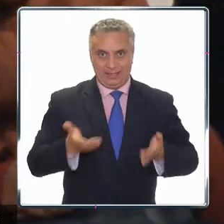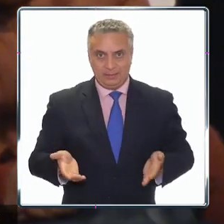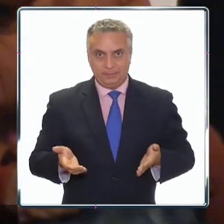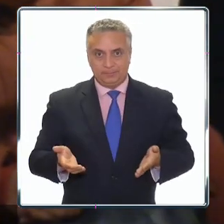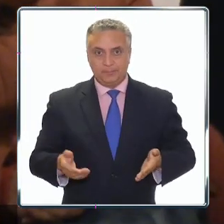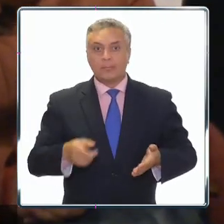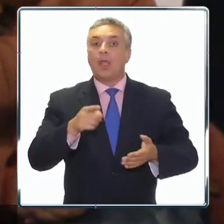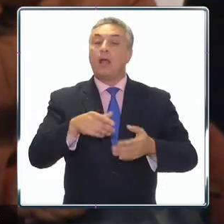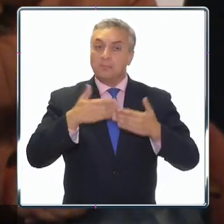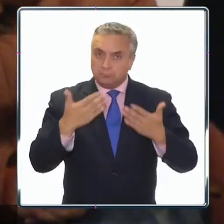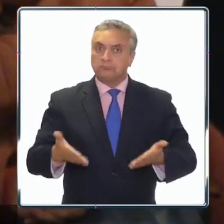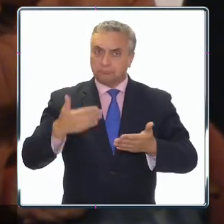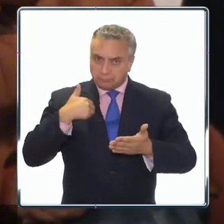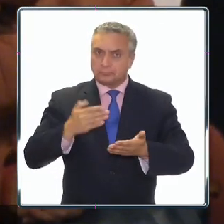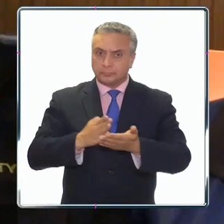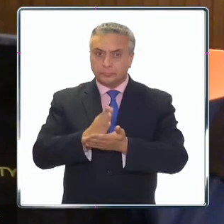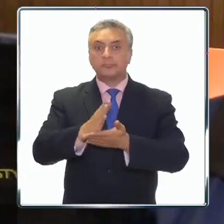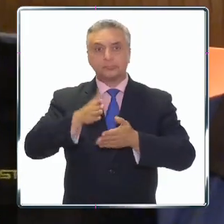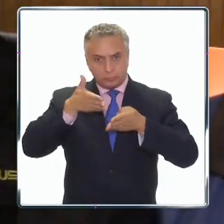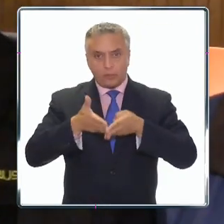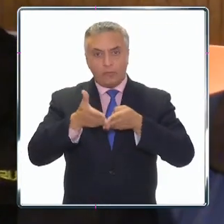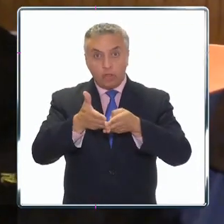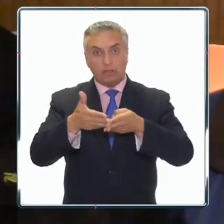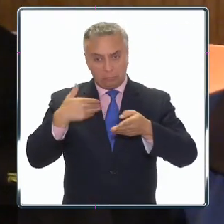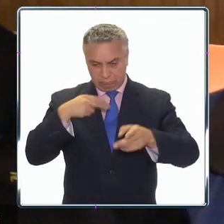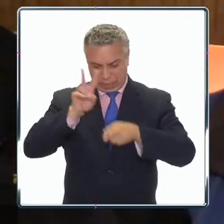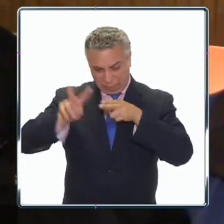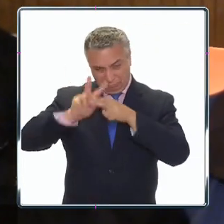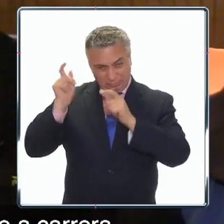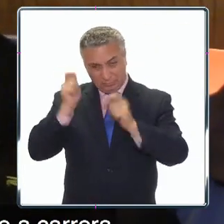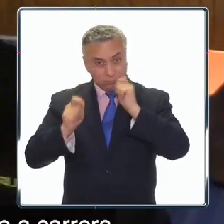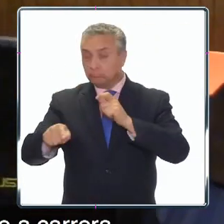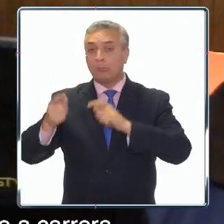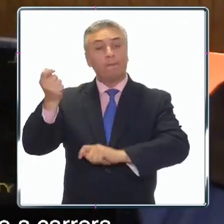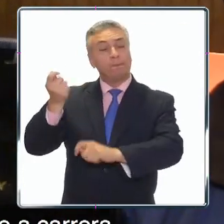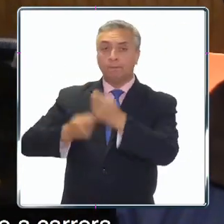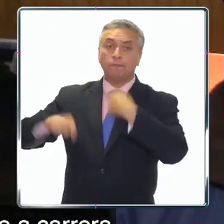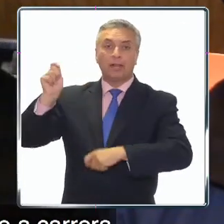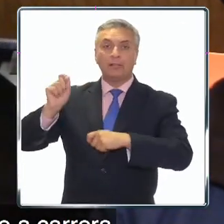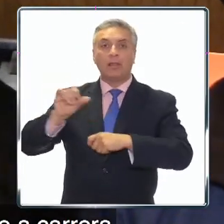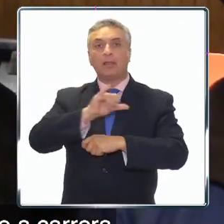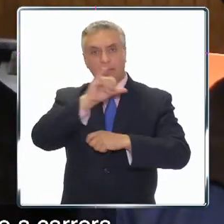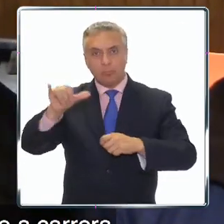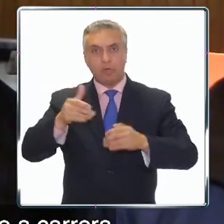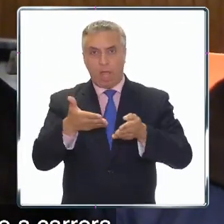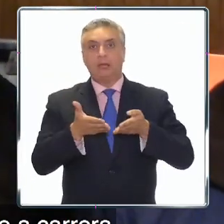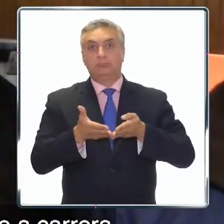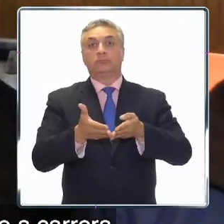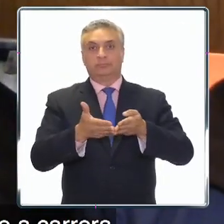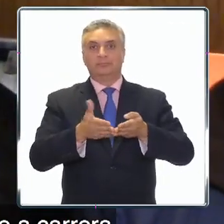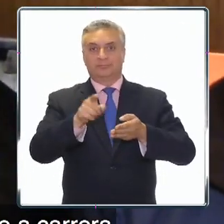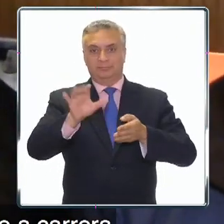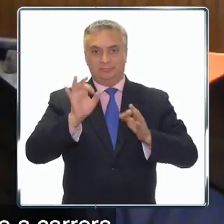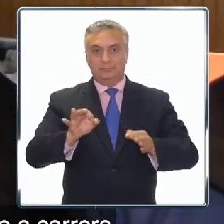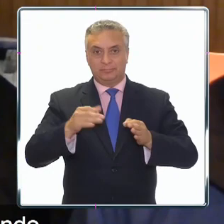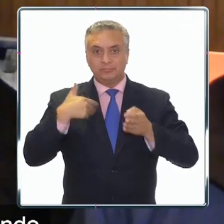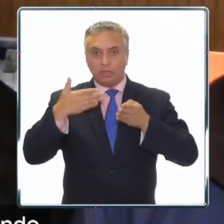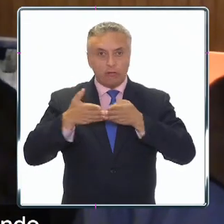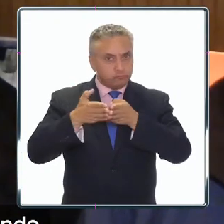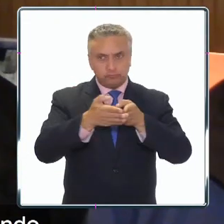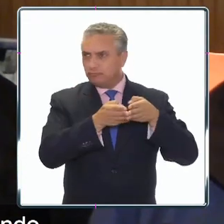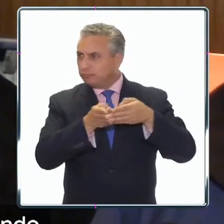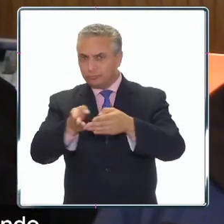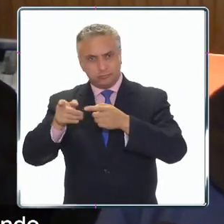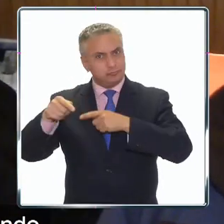Entonces, después hice mi bote, lo vendí, y después hice una lancha chilota. Con esa porque anduve a la carrera San